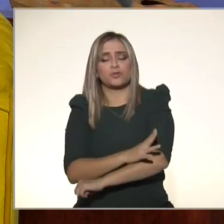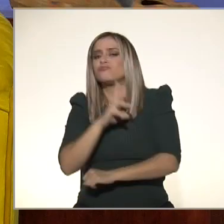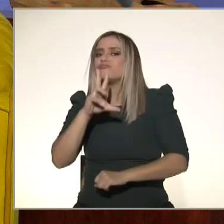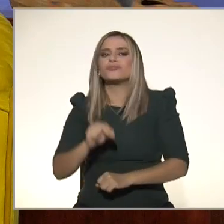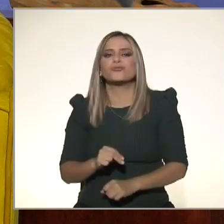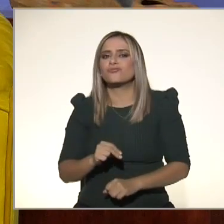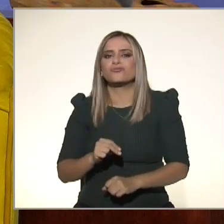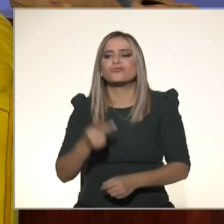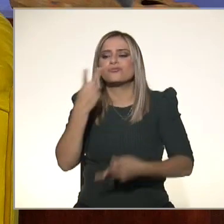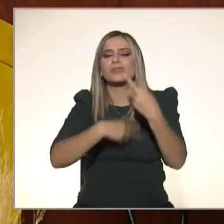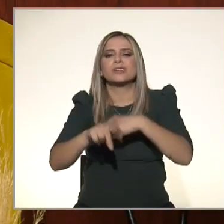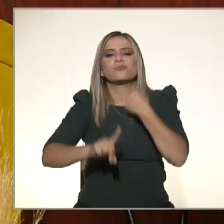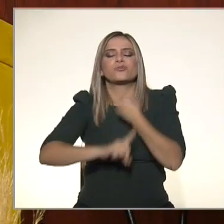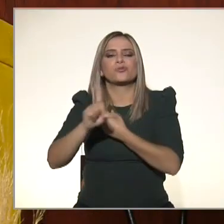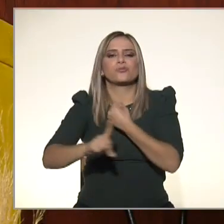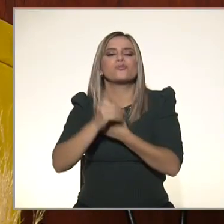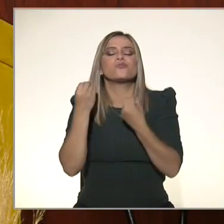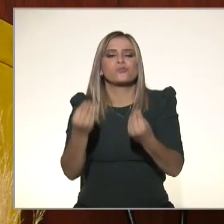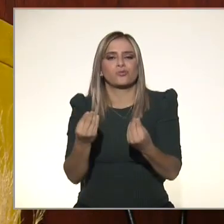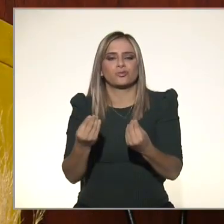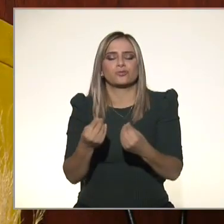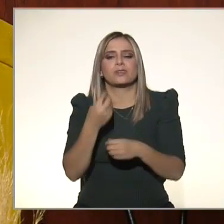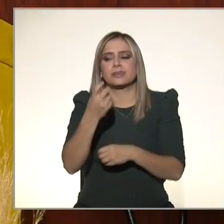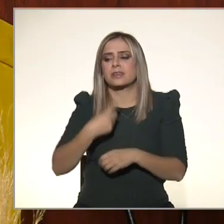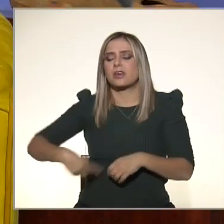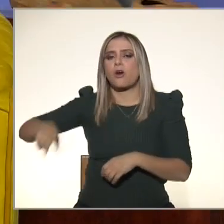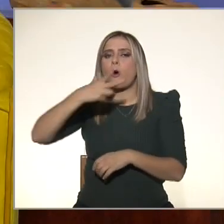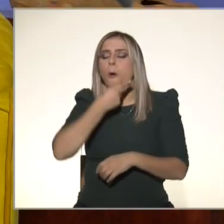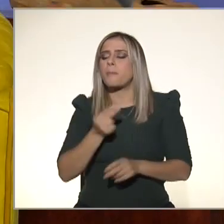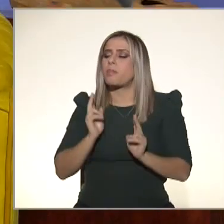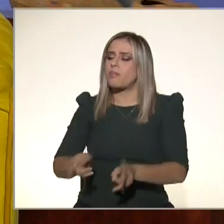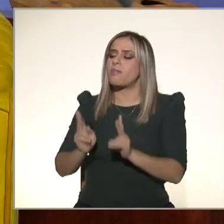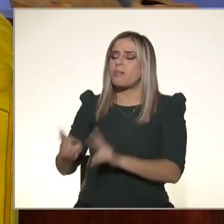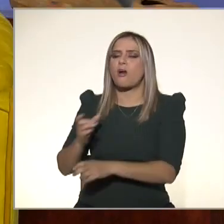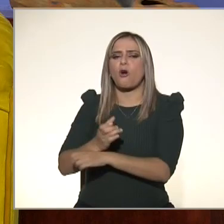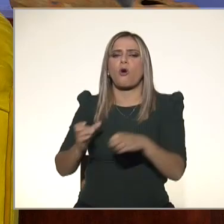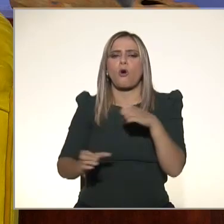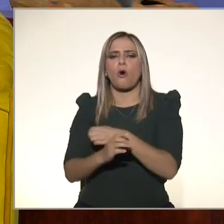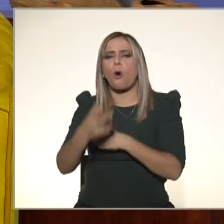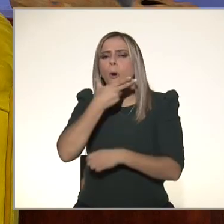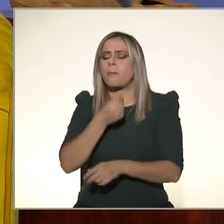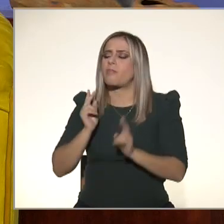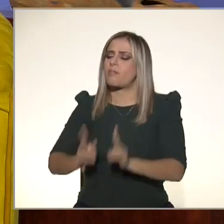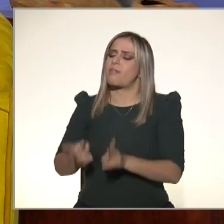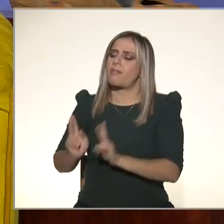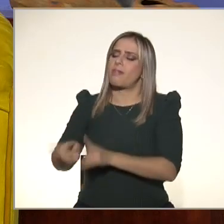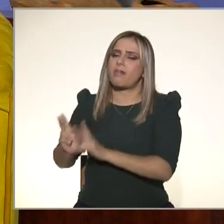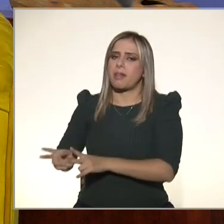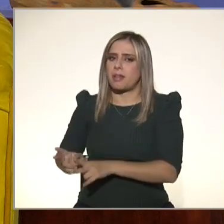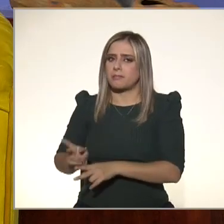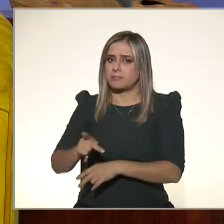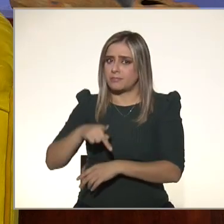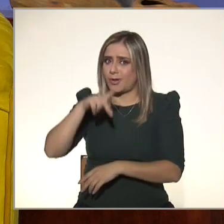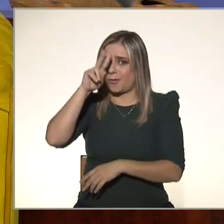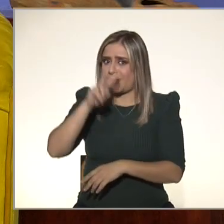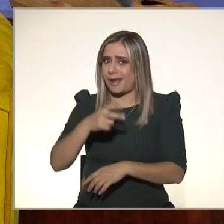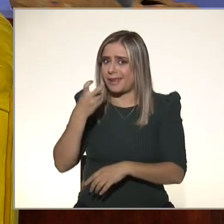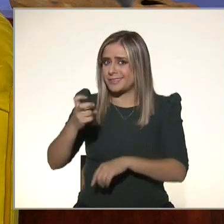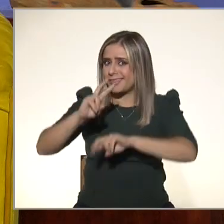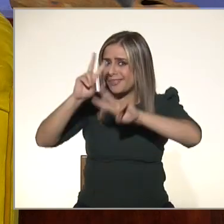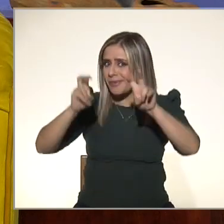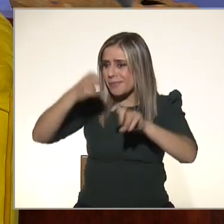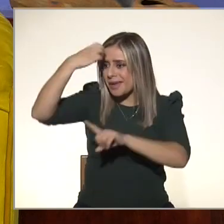ello vienen muchos problemas. Entre nosotros hablamos de cosas de hombres, pero seamos honestos, no sabemos de esas